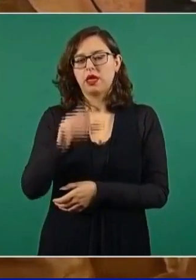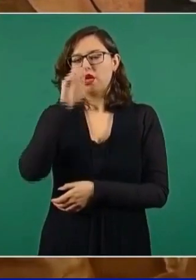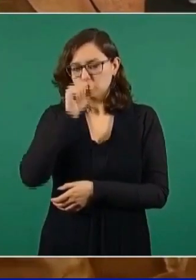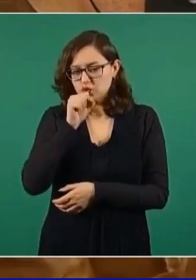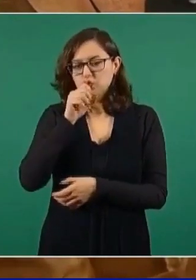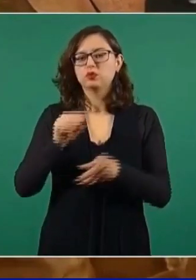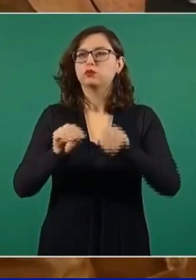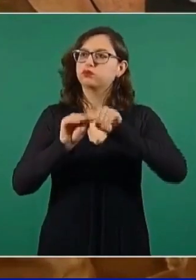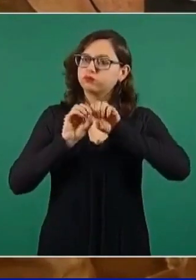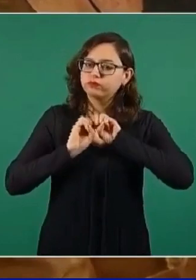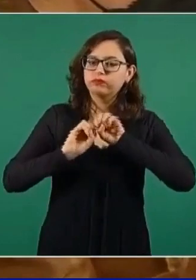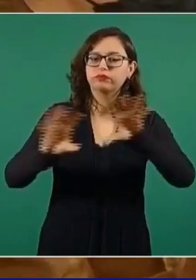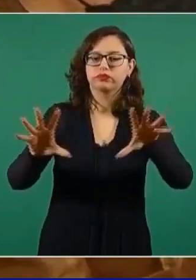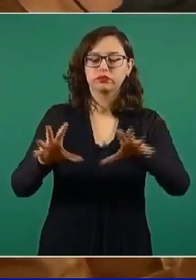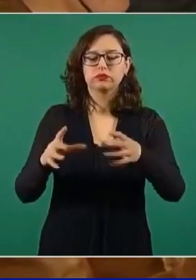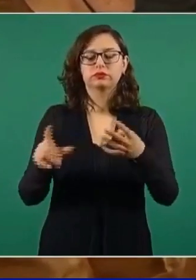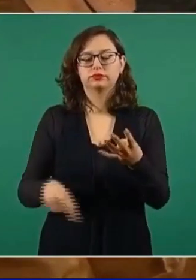3.147 cartuchos,